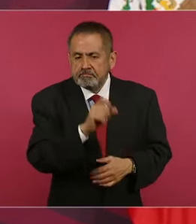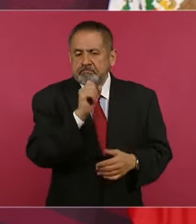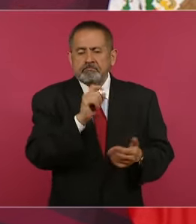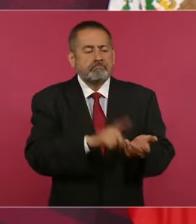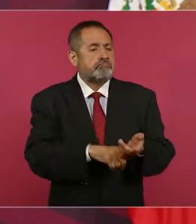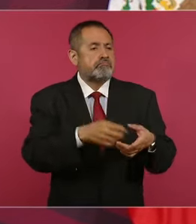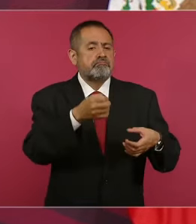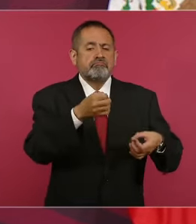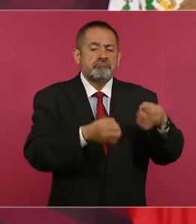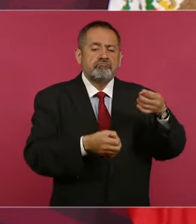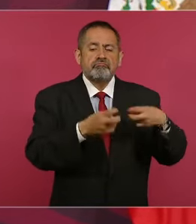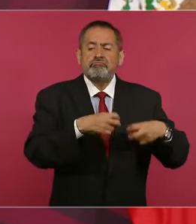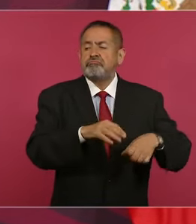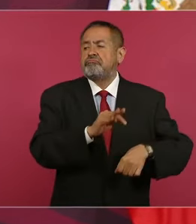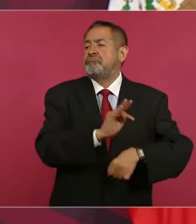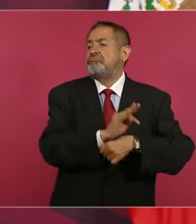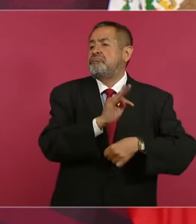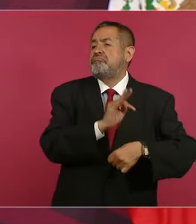los jueces